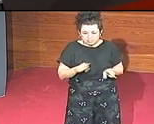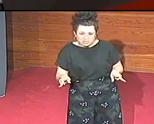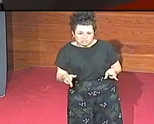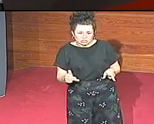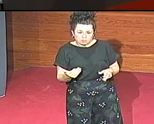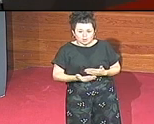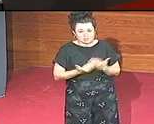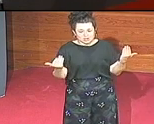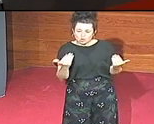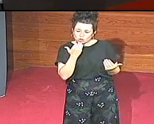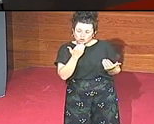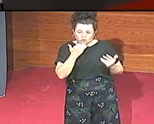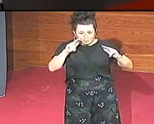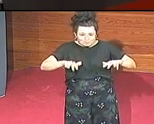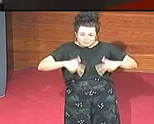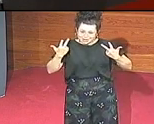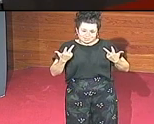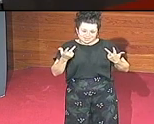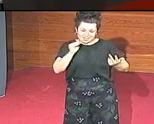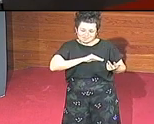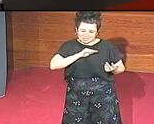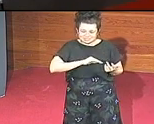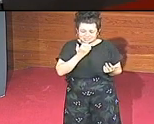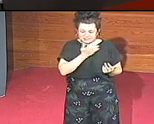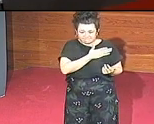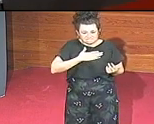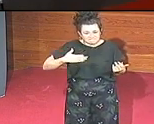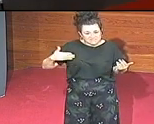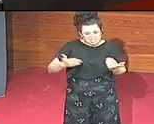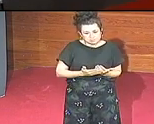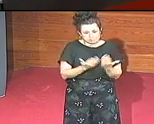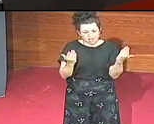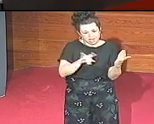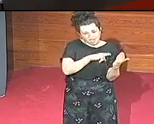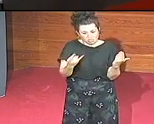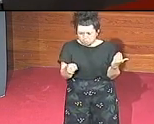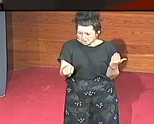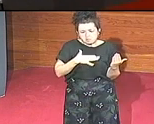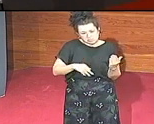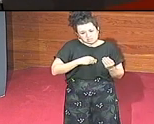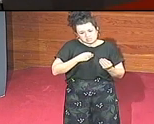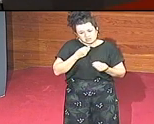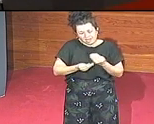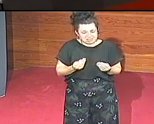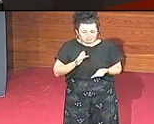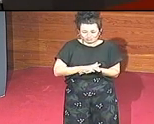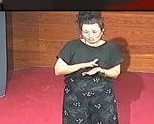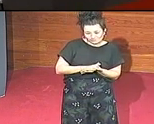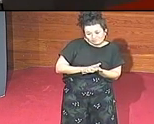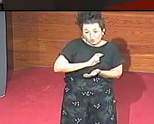para hacer lo que queramos hasta ahora entonces sí que es hacer una doble página de esto pues la puedes hacer tranquilamente igual en otros países y en otros periódicos